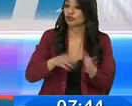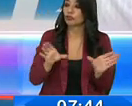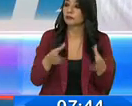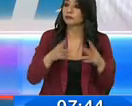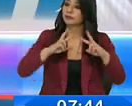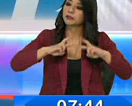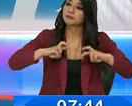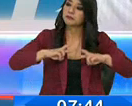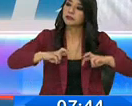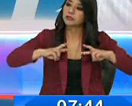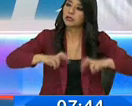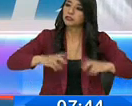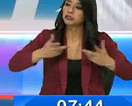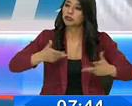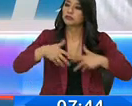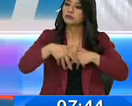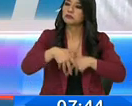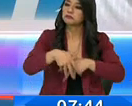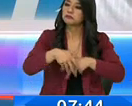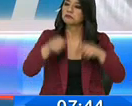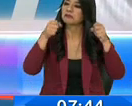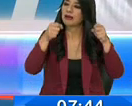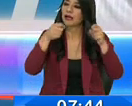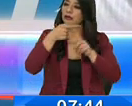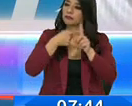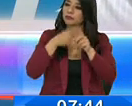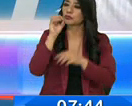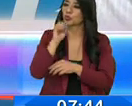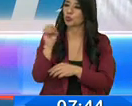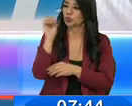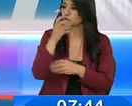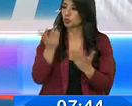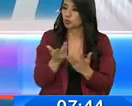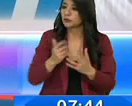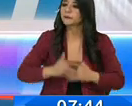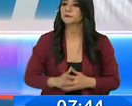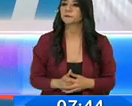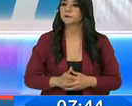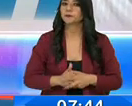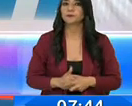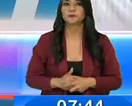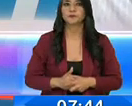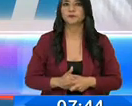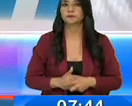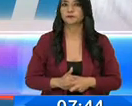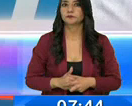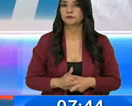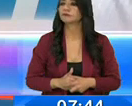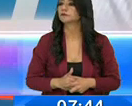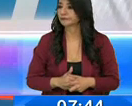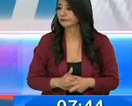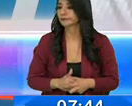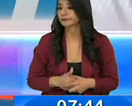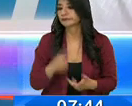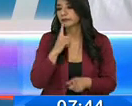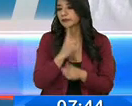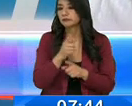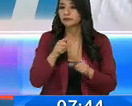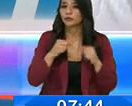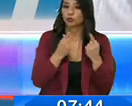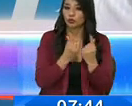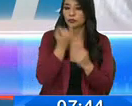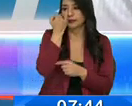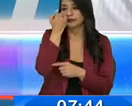los lamentables sucesos de octubre pasado, y en donde, más allá del legítimo derecho que tienen los